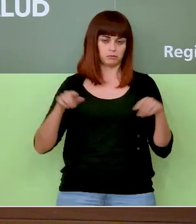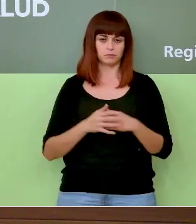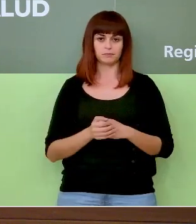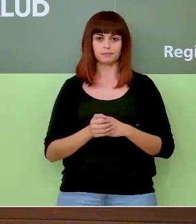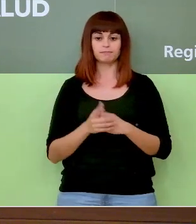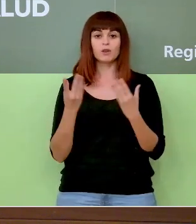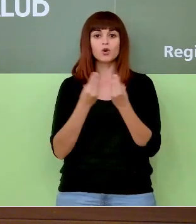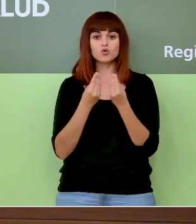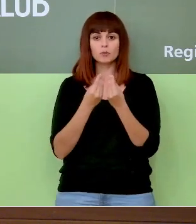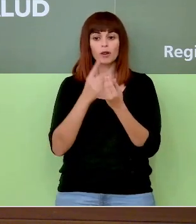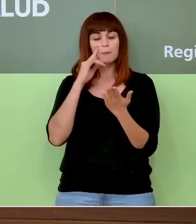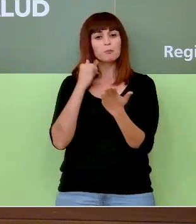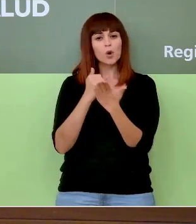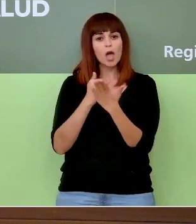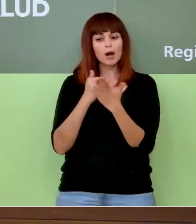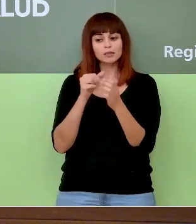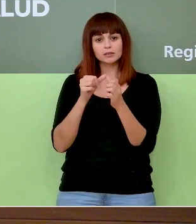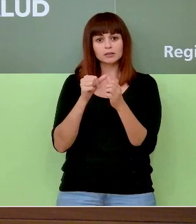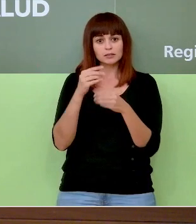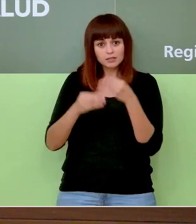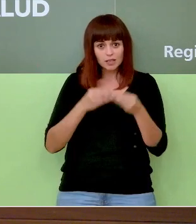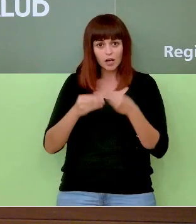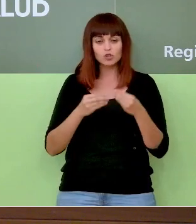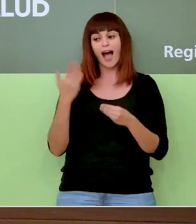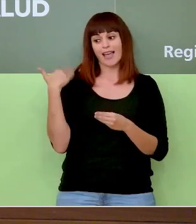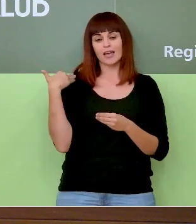El número de pruebas realizadas llegó ayer a la cifra de